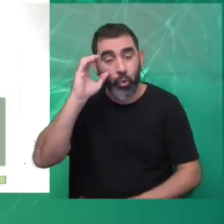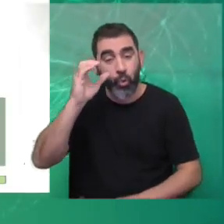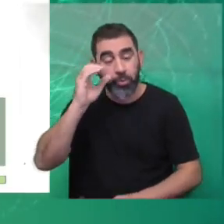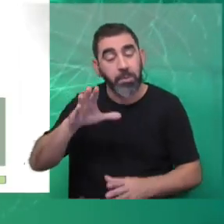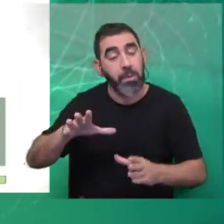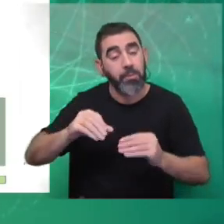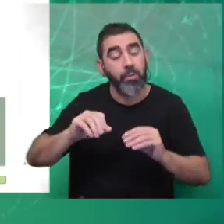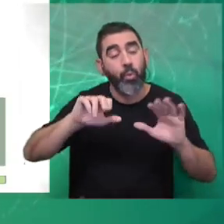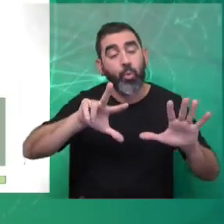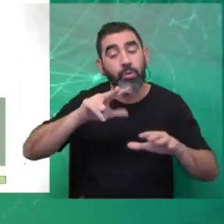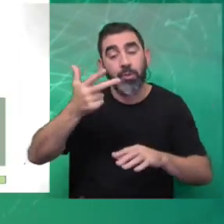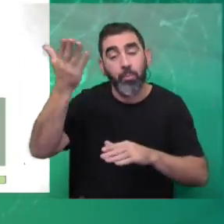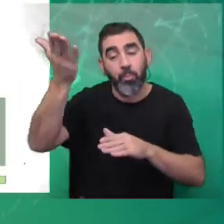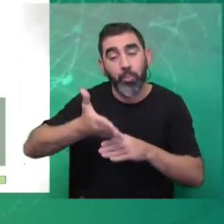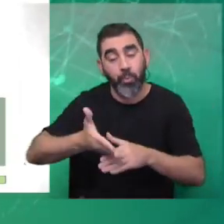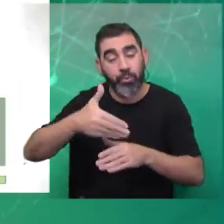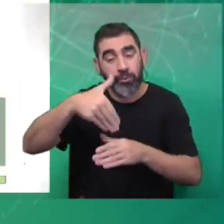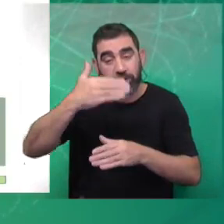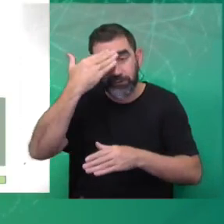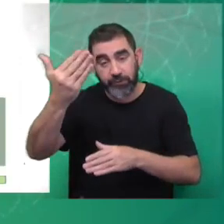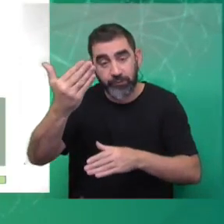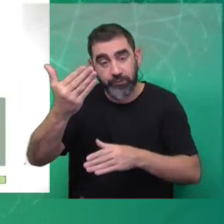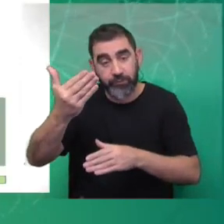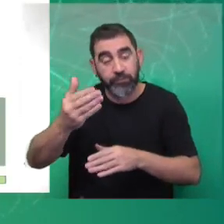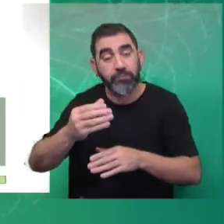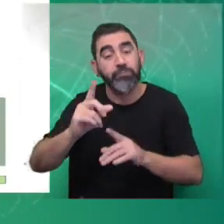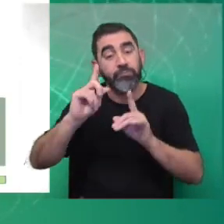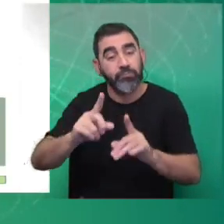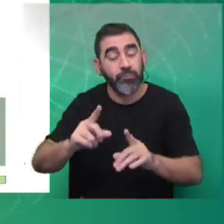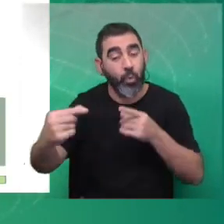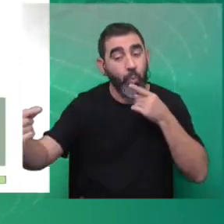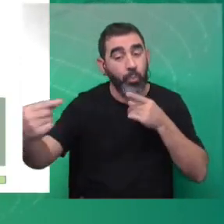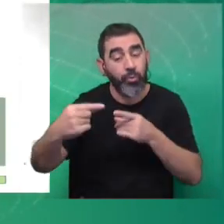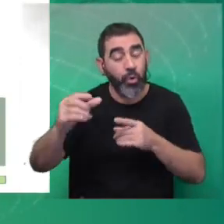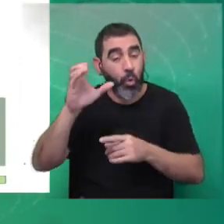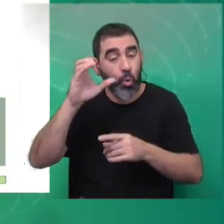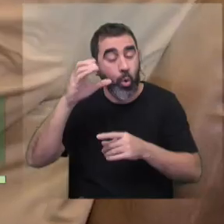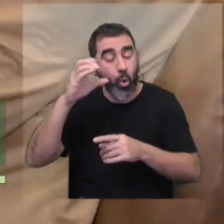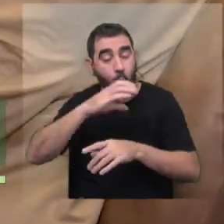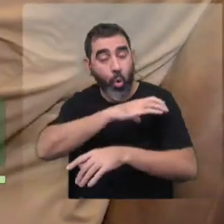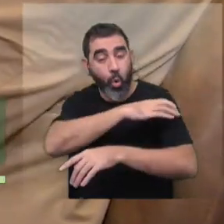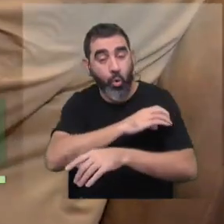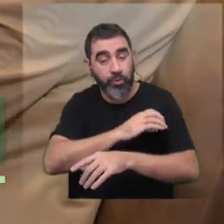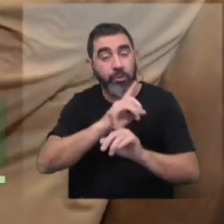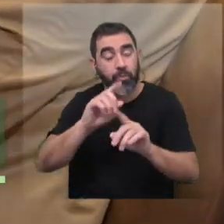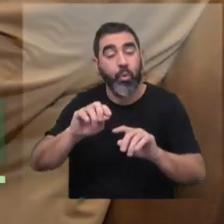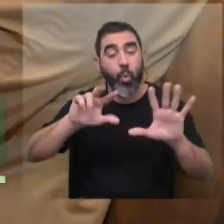aceptada por 83 por de su electorado para completar la oferta electoral opositora con yamandu Ori que a su vez cuenta con 82 por de